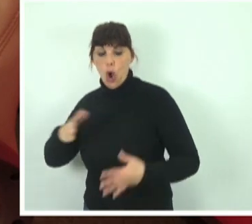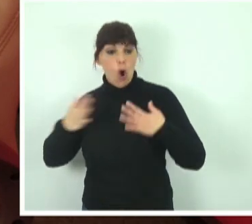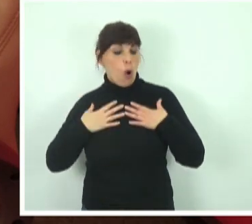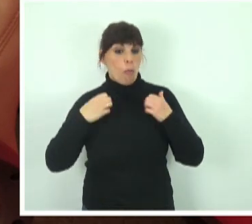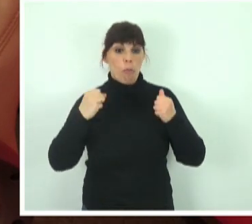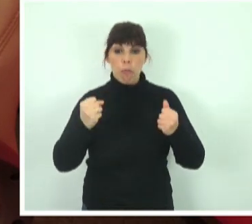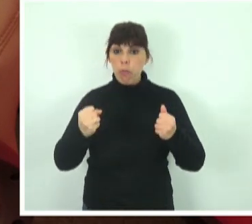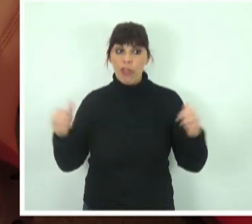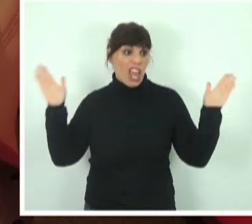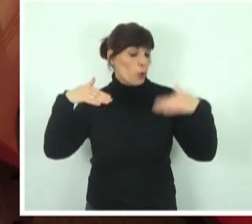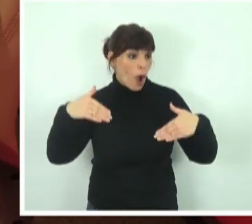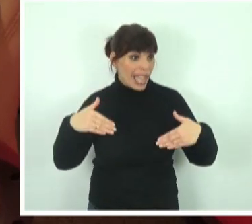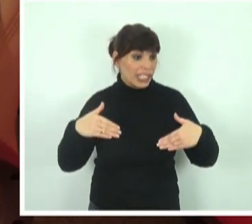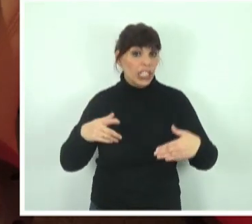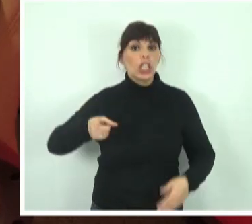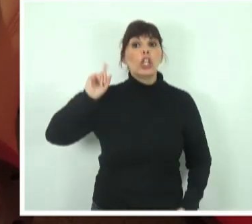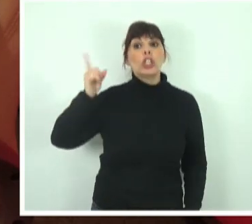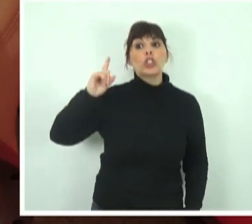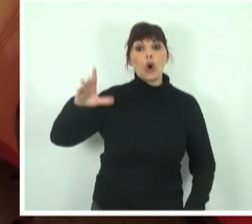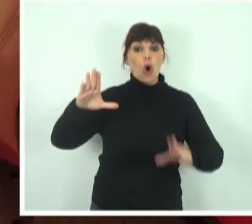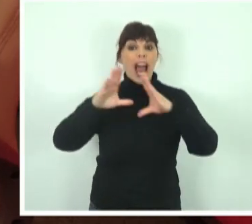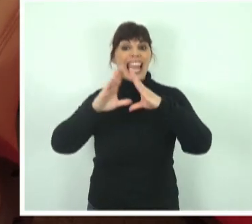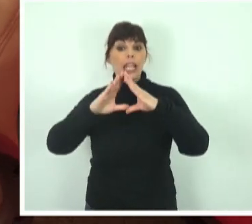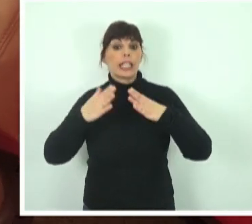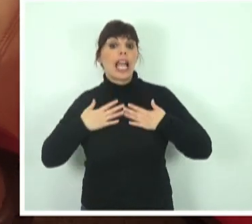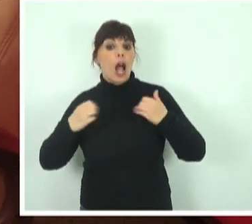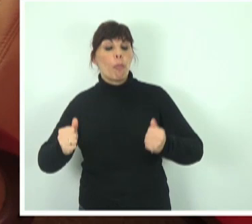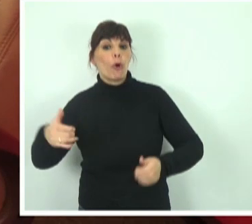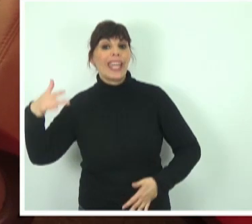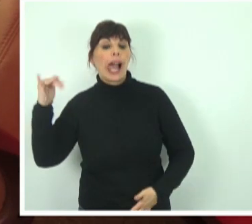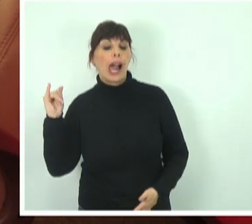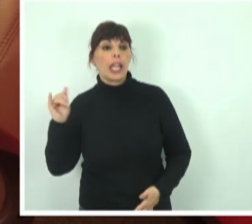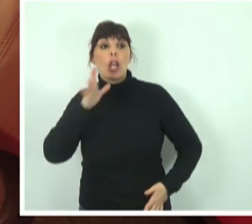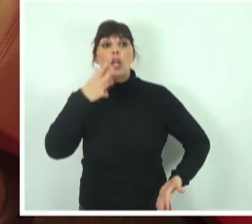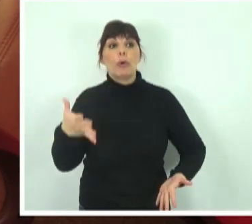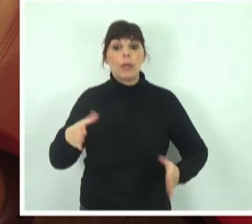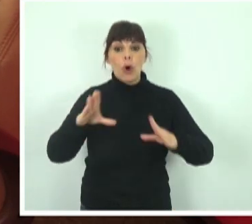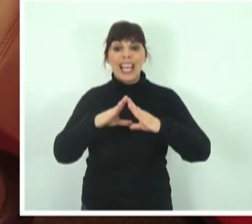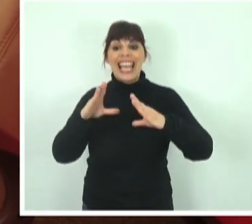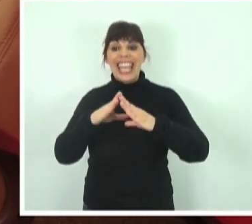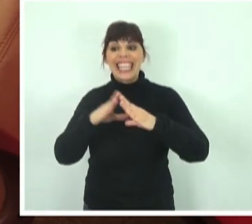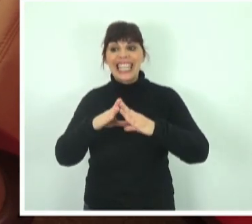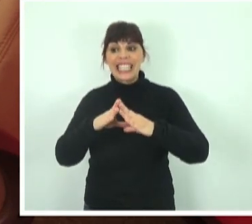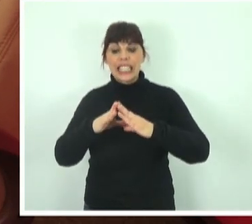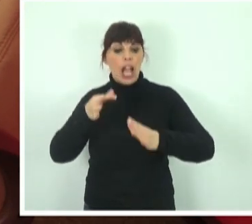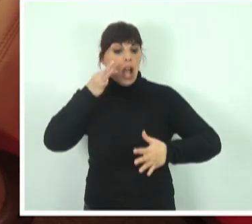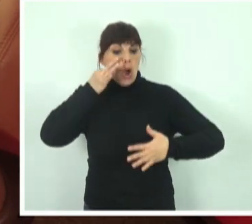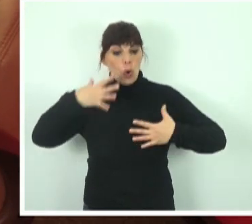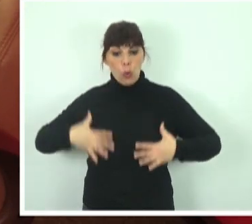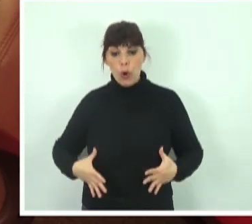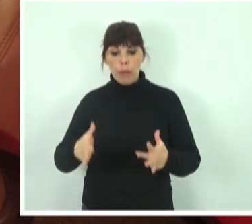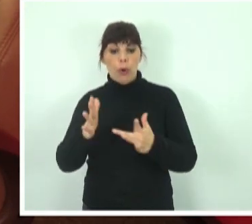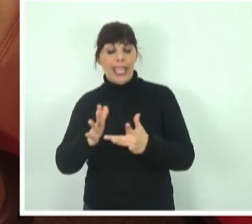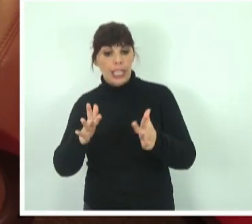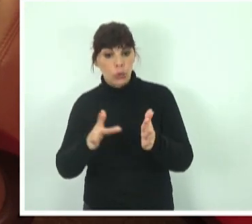tiene la iglesia, porque la iglesia tiene la vida del cuerpo de Jesucristo, tiene la presencia del